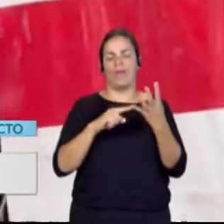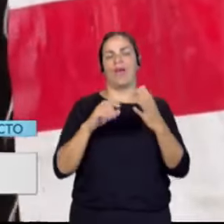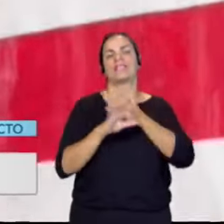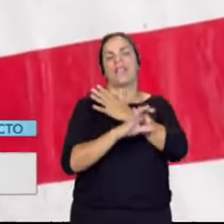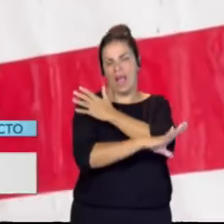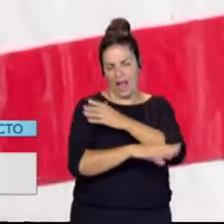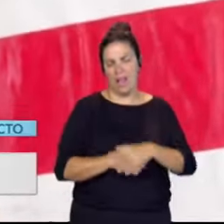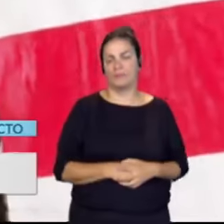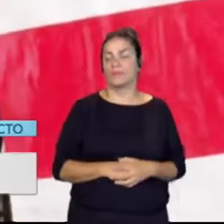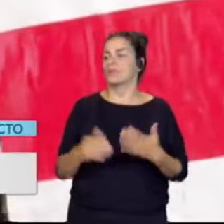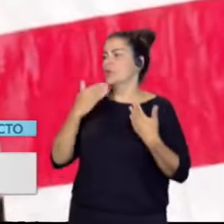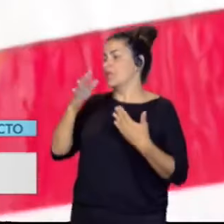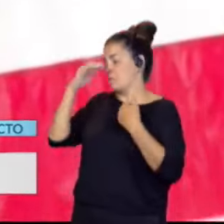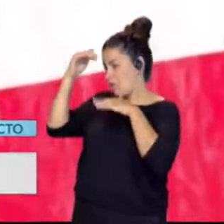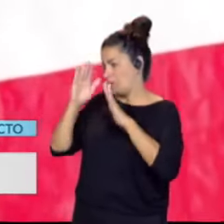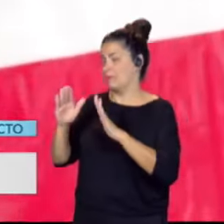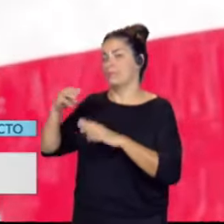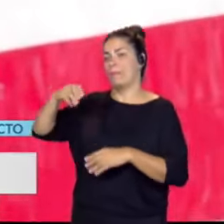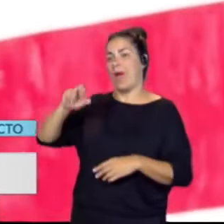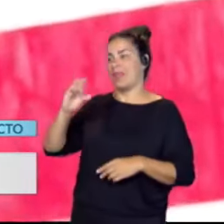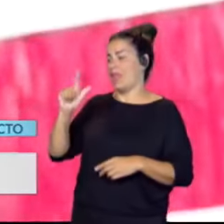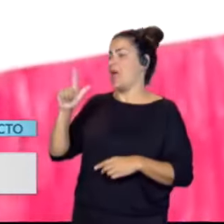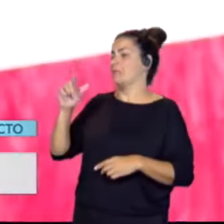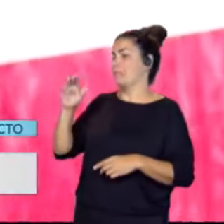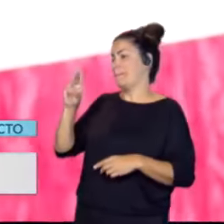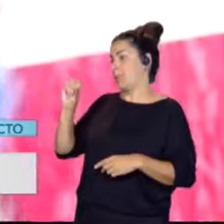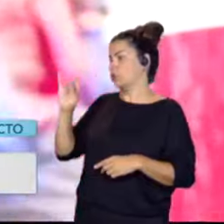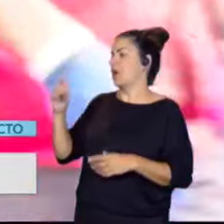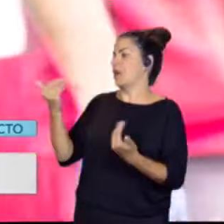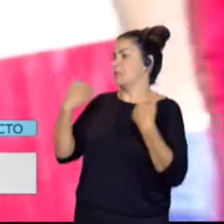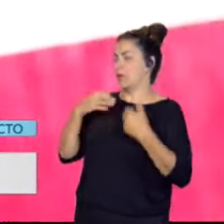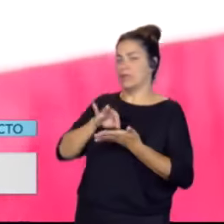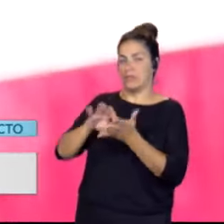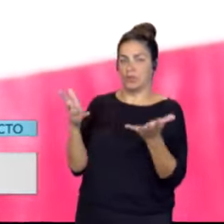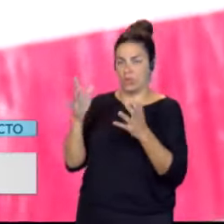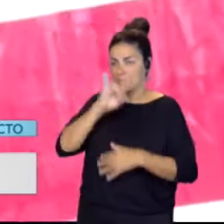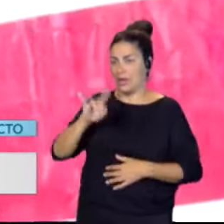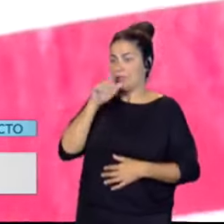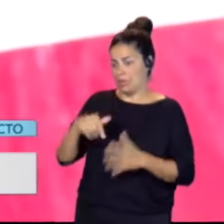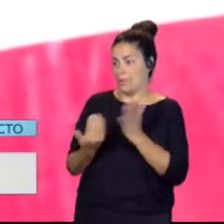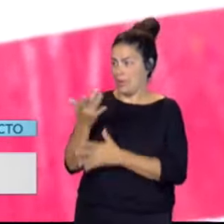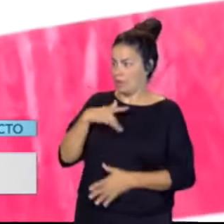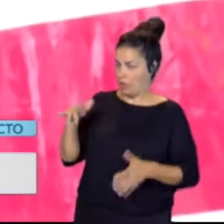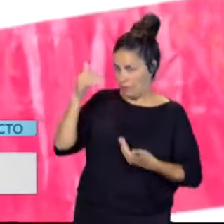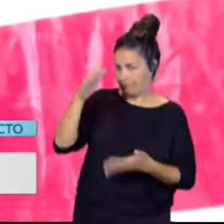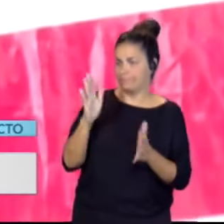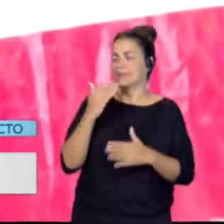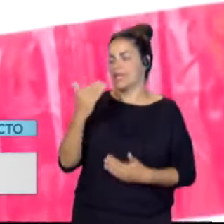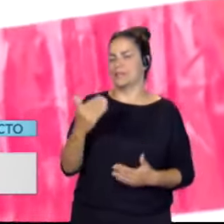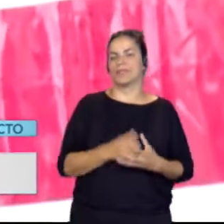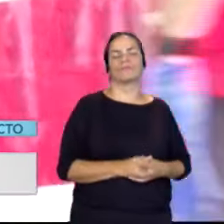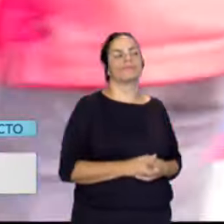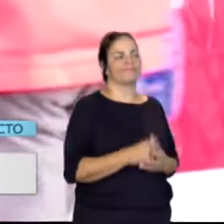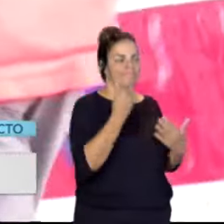atendernos, Marcela Posca, que es responsable de Servicio de Urgencias Canarias, que te encuentras pues esta mañana prestando esa atención. Gracias. Bueno, buenas tardes. Bueno,